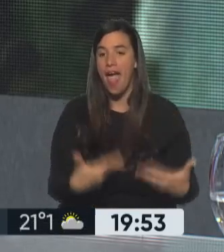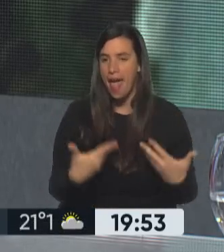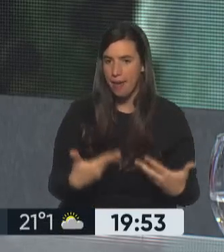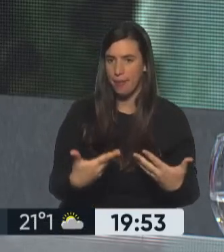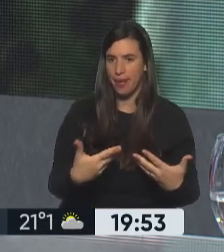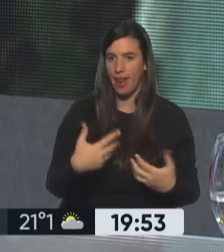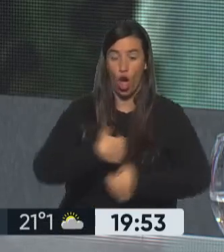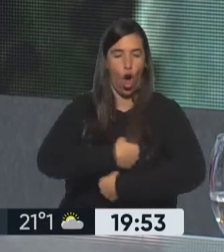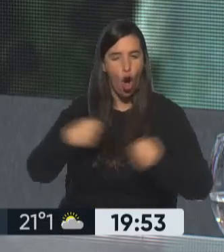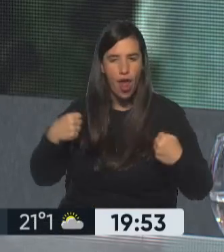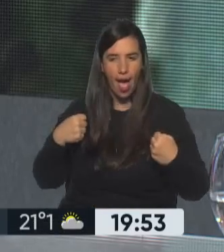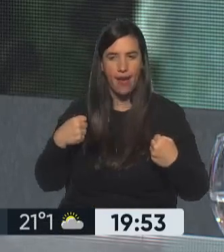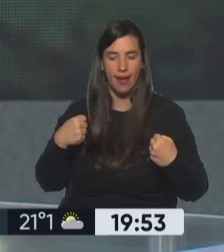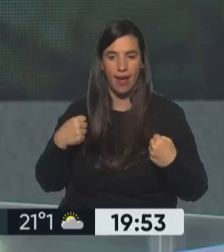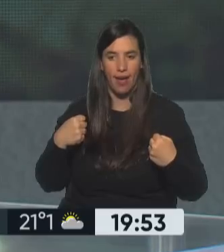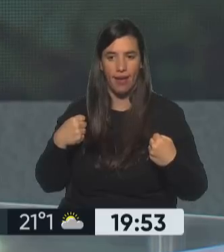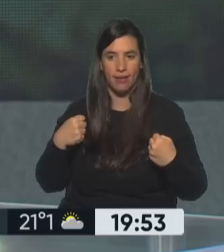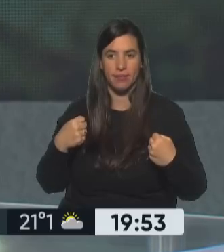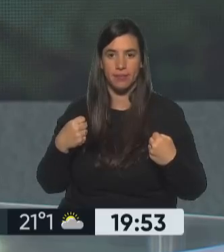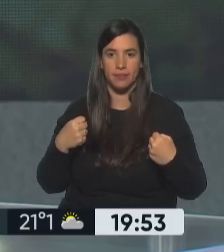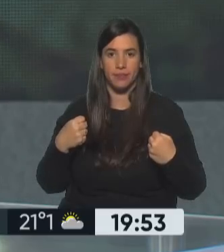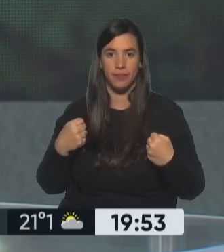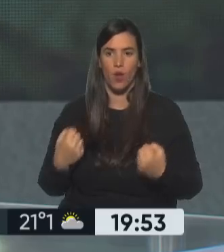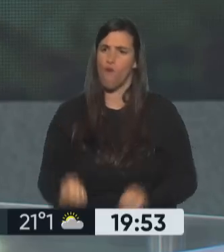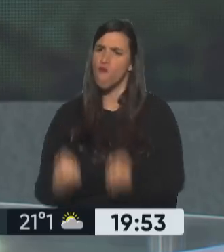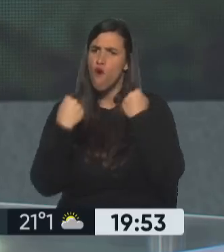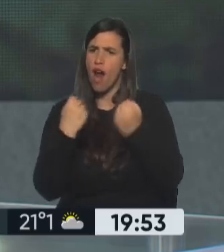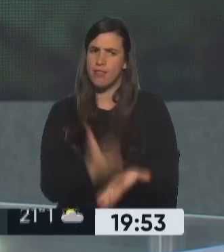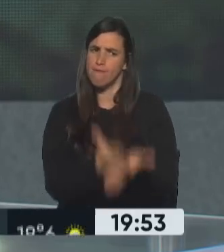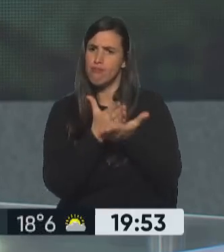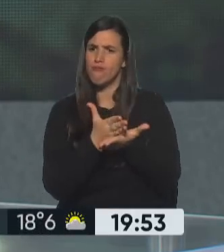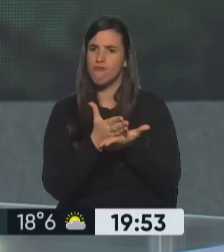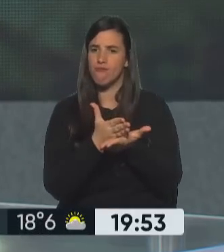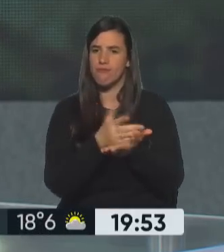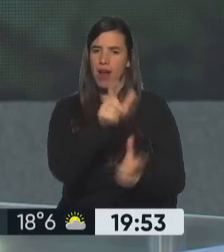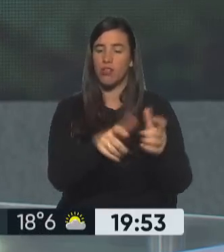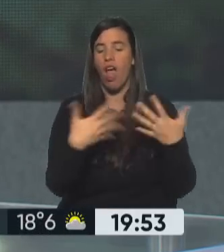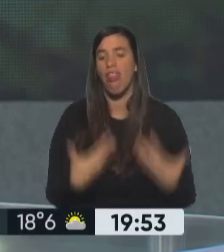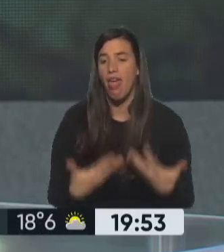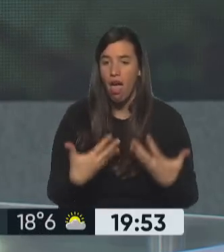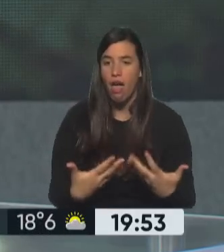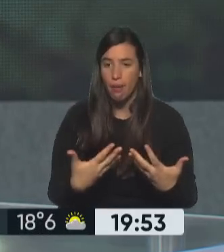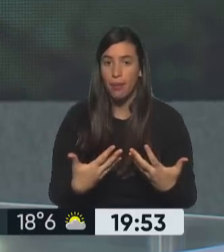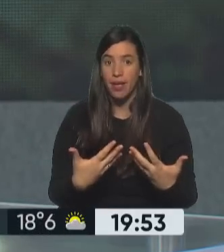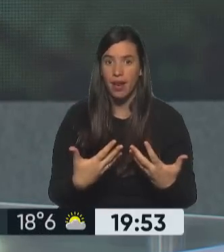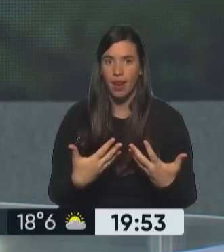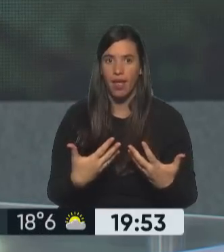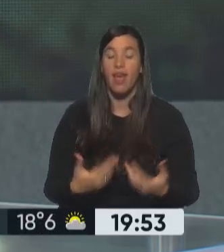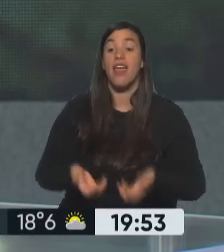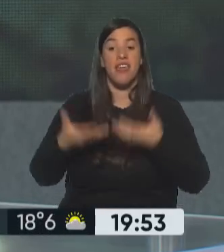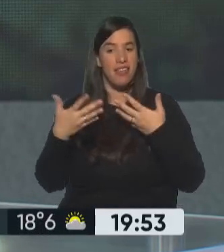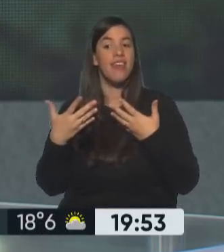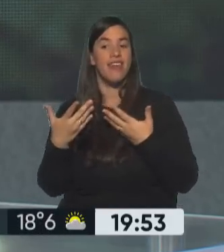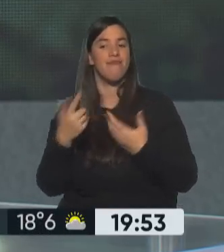cara. Exactamente. Muy bueno eso. Fuerte con los débiles. Y débil con los poderosos. Exactamente. Y débiles con los poderosos, por eso van y